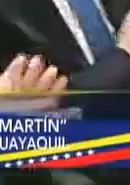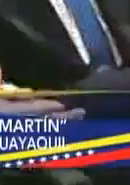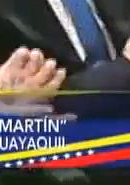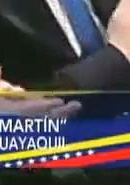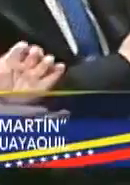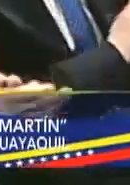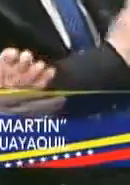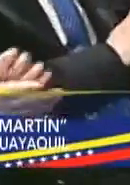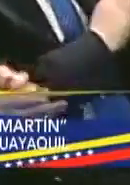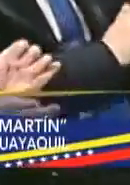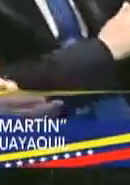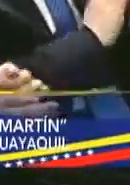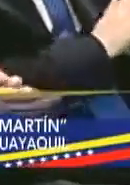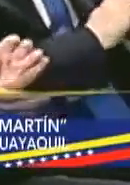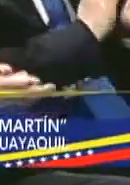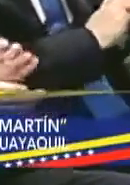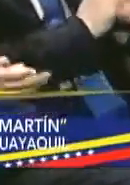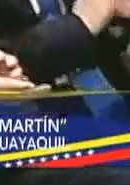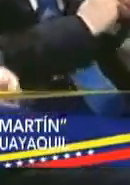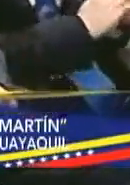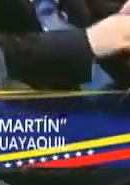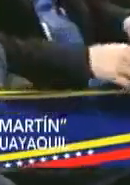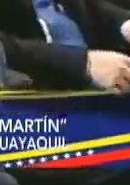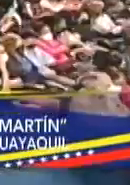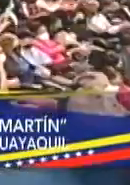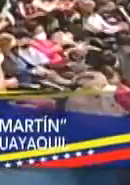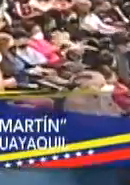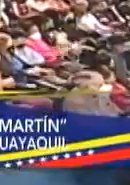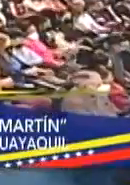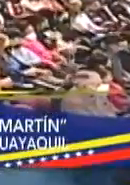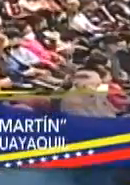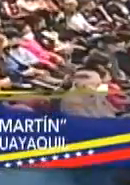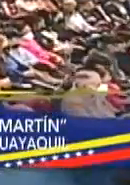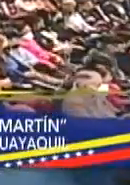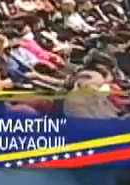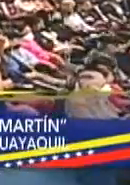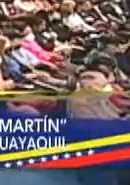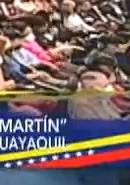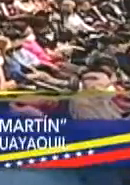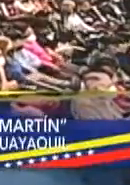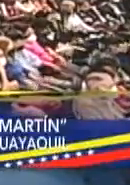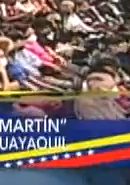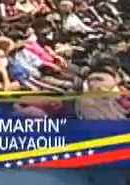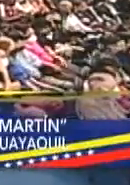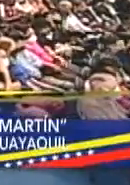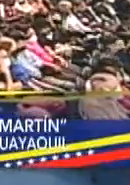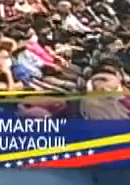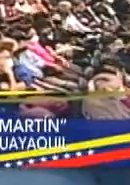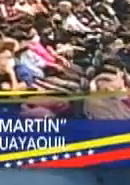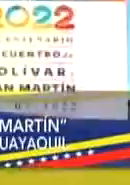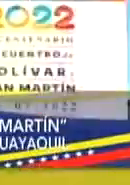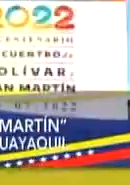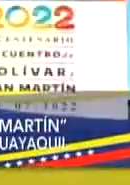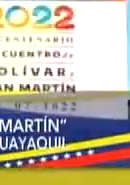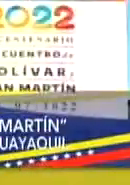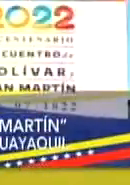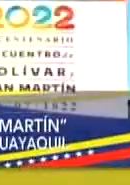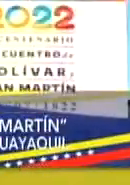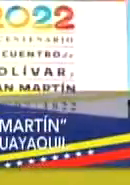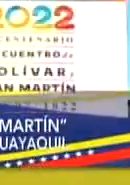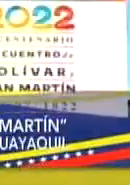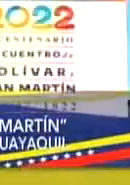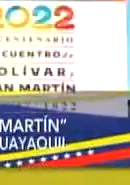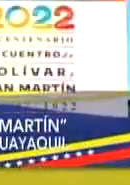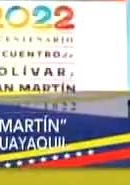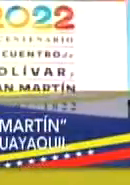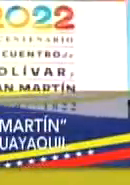Y también con la Asociación de Historiadores de Latinoamérica y el Caribe, ADILAC, que ha